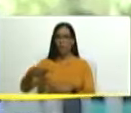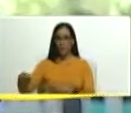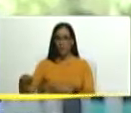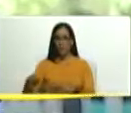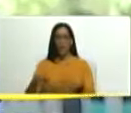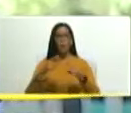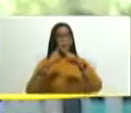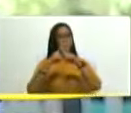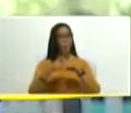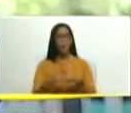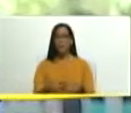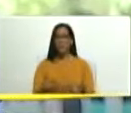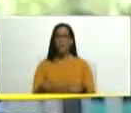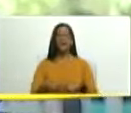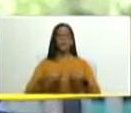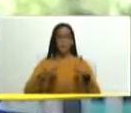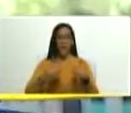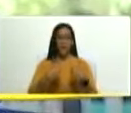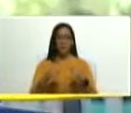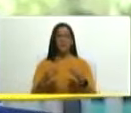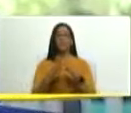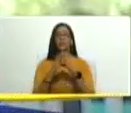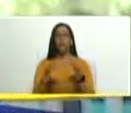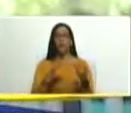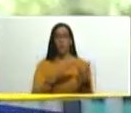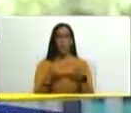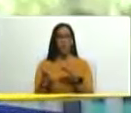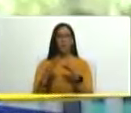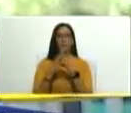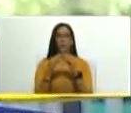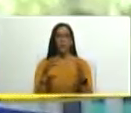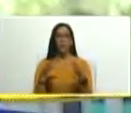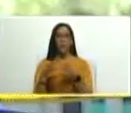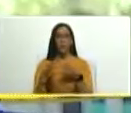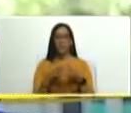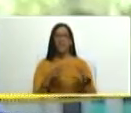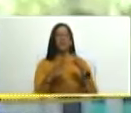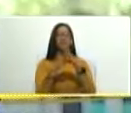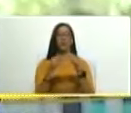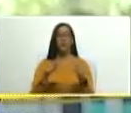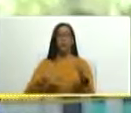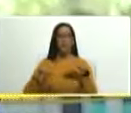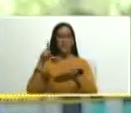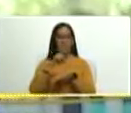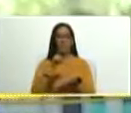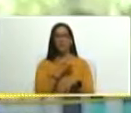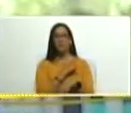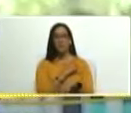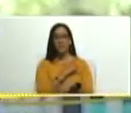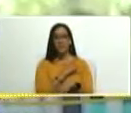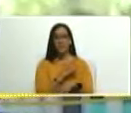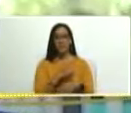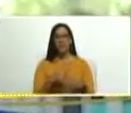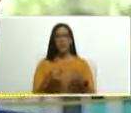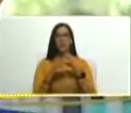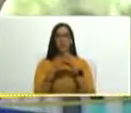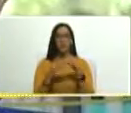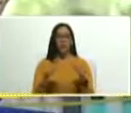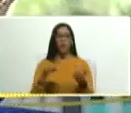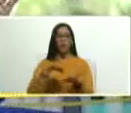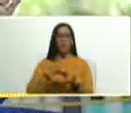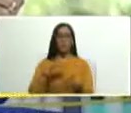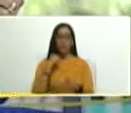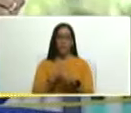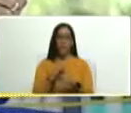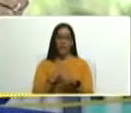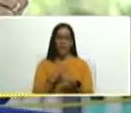multiplicar el volante en todas las comunidades, en todos los sectores, en todos los liceos, universidades, en todos los centros de